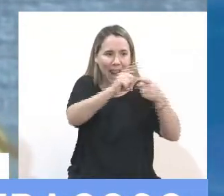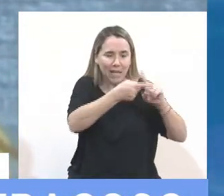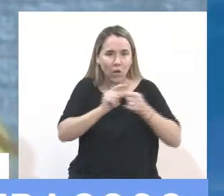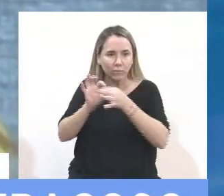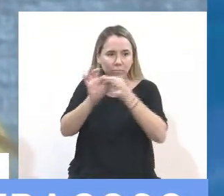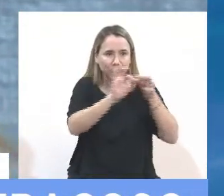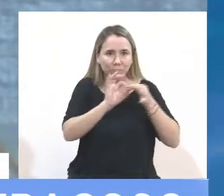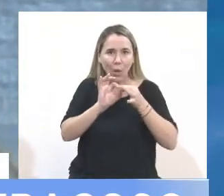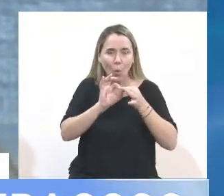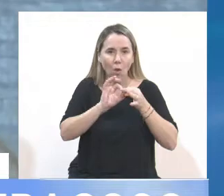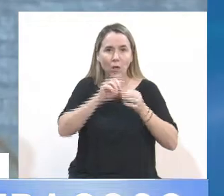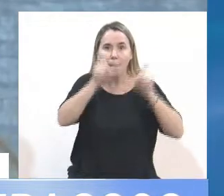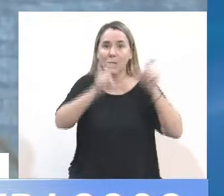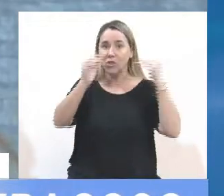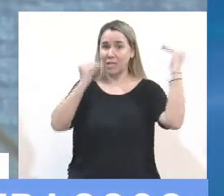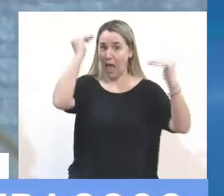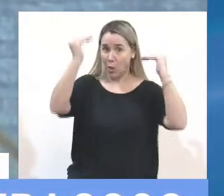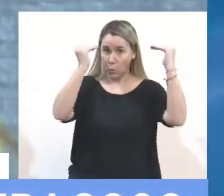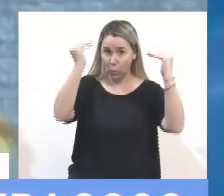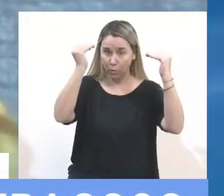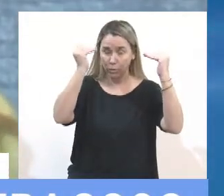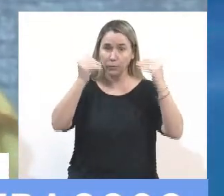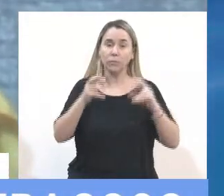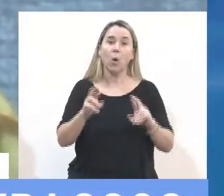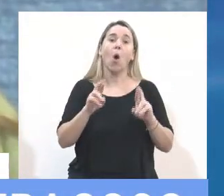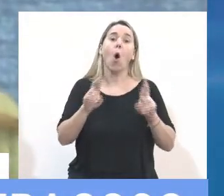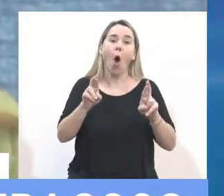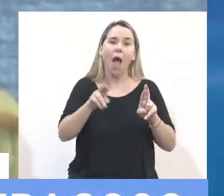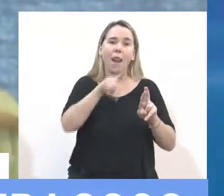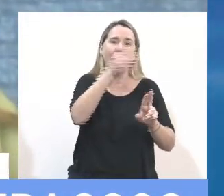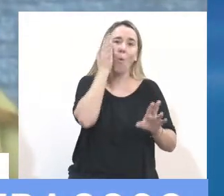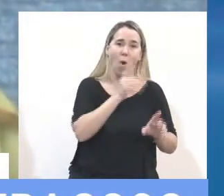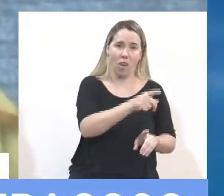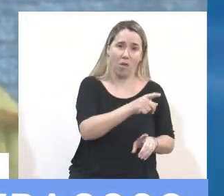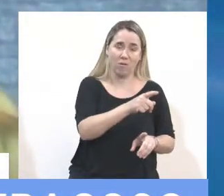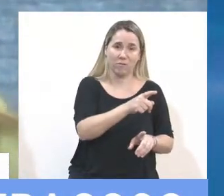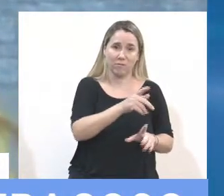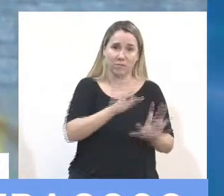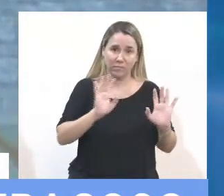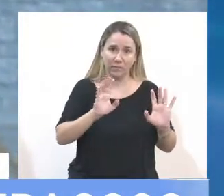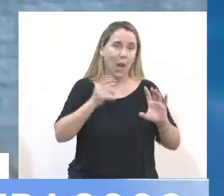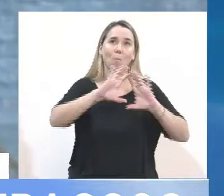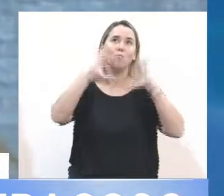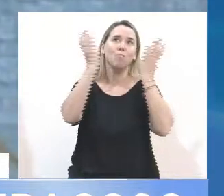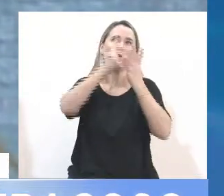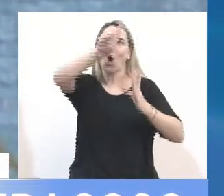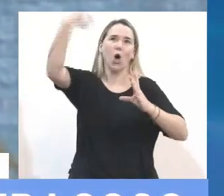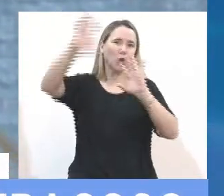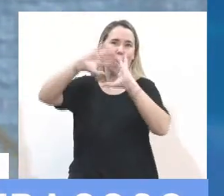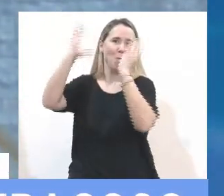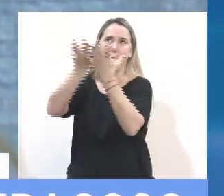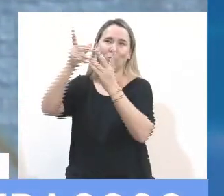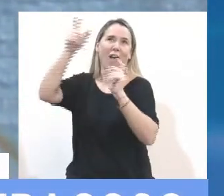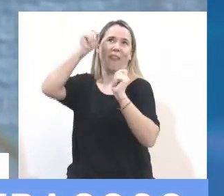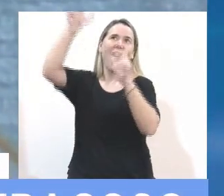adultos, con personas mayores, que ojalá tuvieran buenas intenciones. En el mejor de los mundos sería